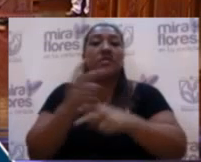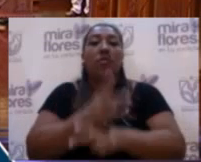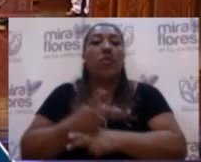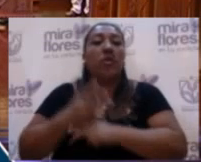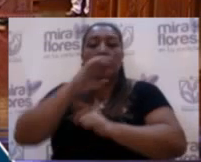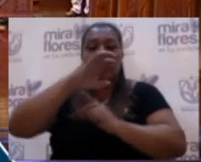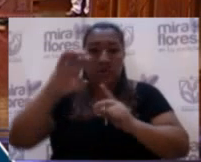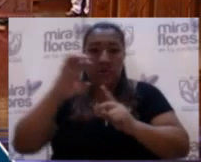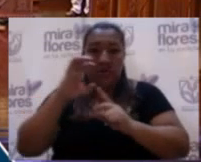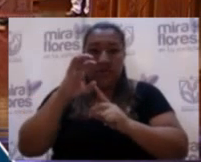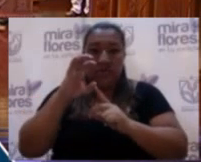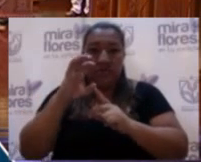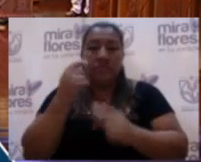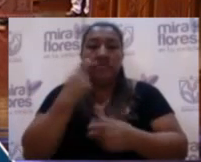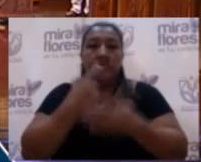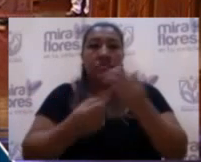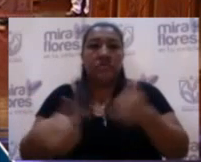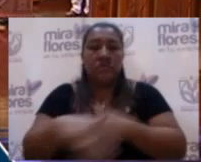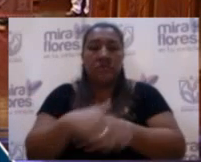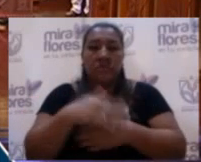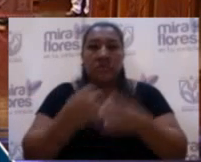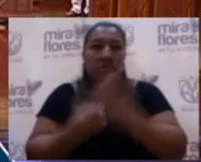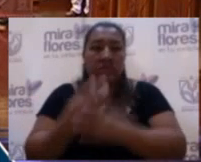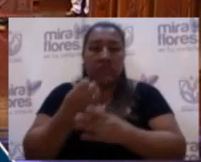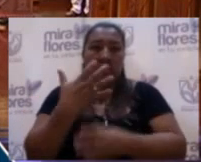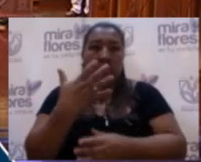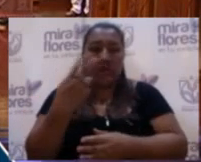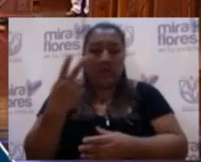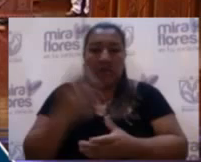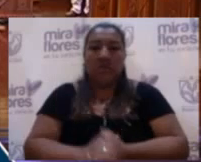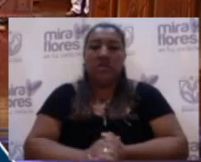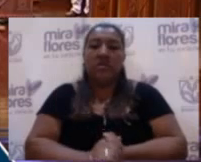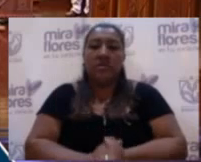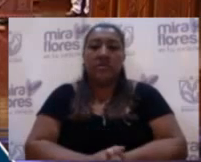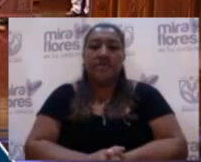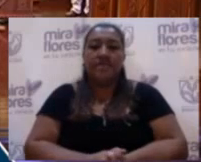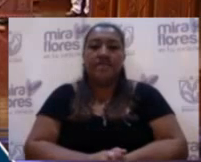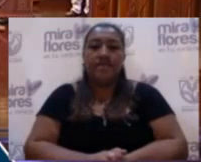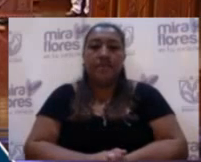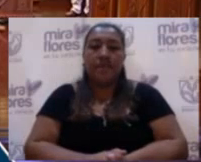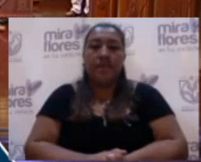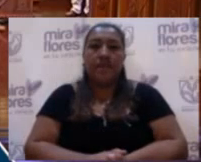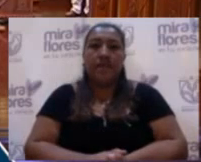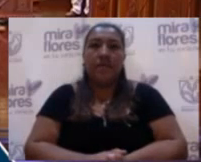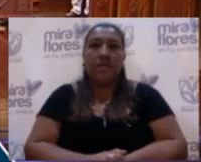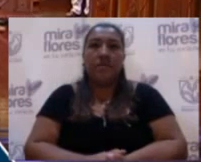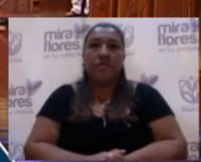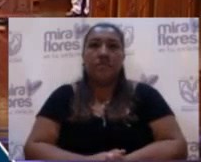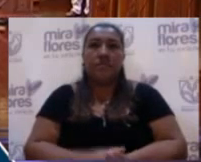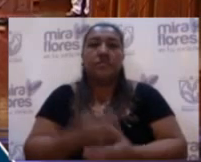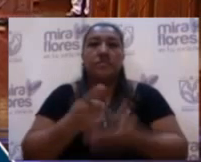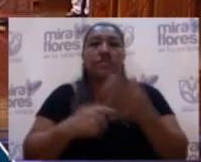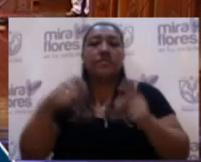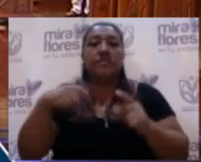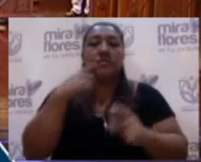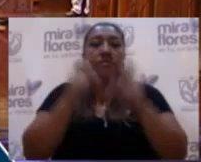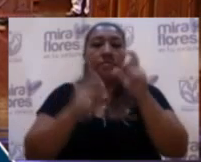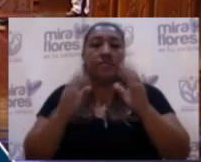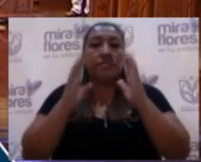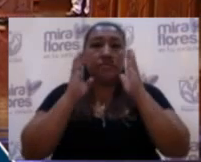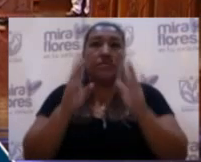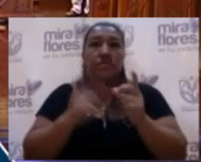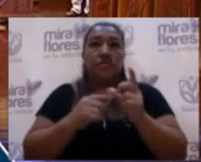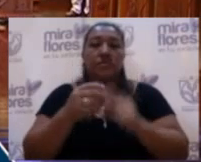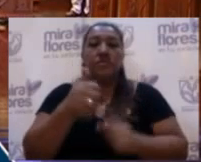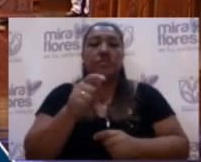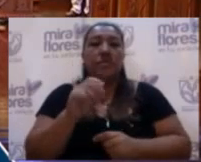ciudadana ubicado en la avenida Arequipa 5220 del distrito de Miraflores. Agradezco de antemano la atención que se sirva a dar a la presente.